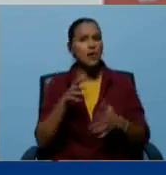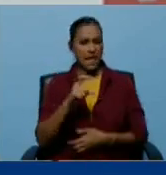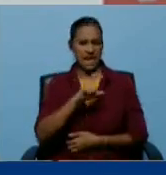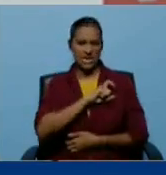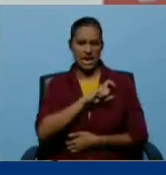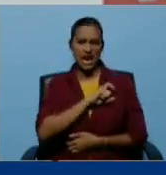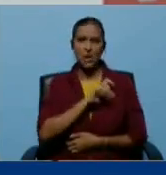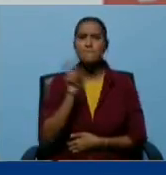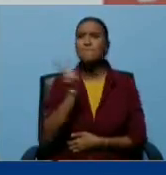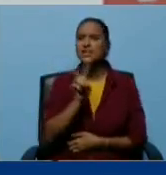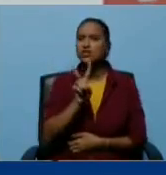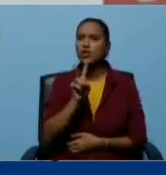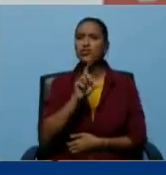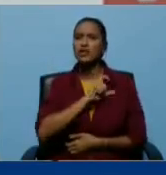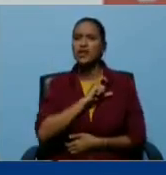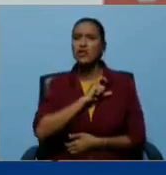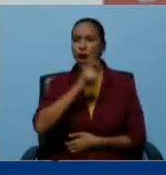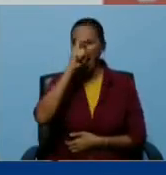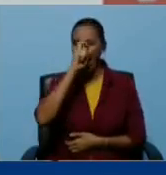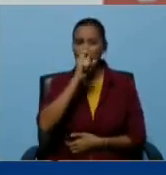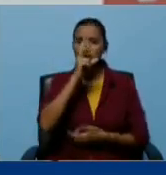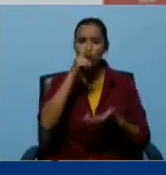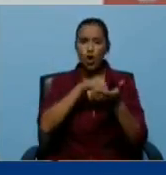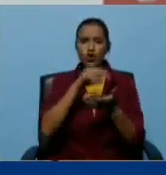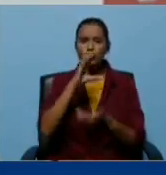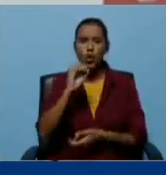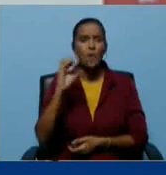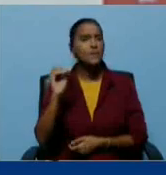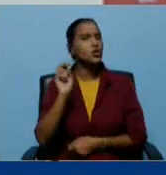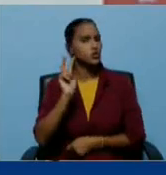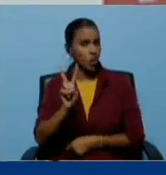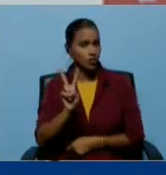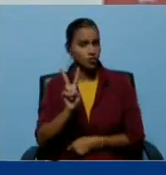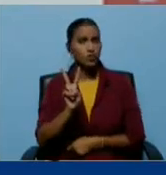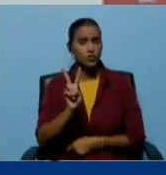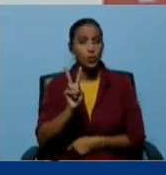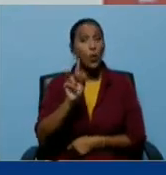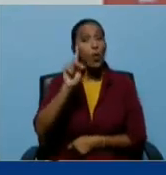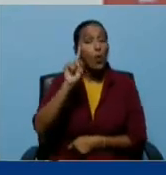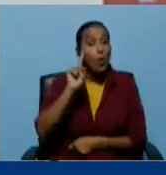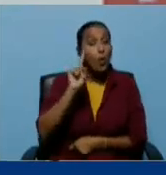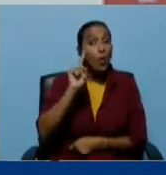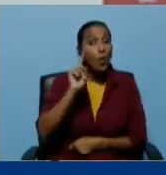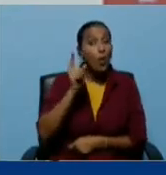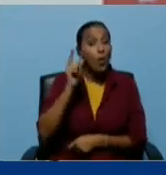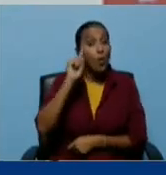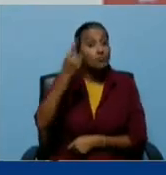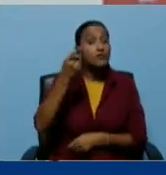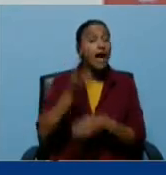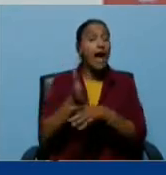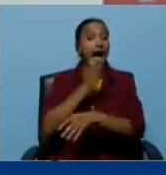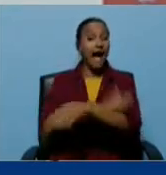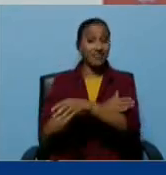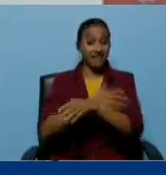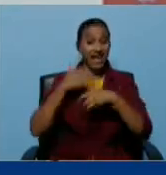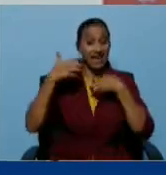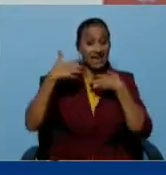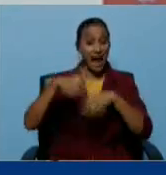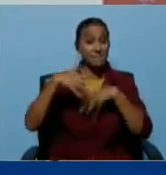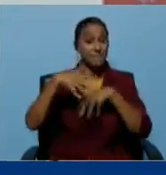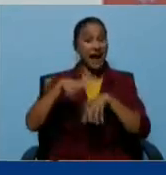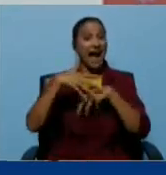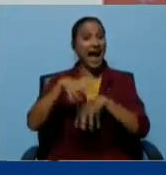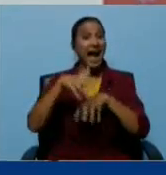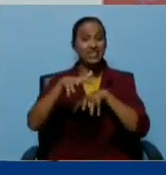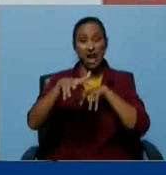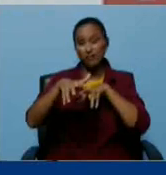22 de enero del año 2002, si mal no recuerdo, un día antes de la gran marcha que habían convocado, que llegó hasta casi las